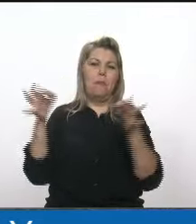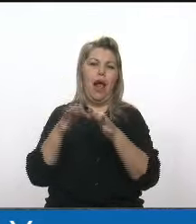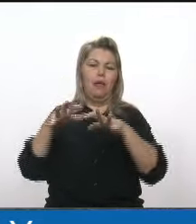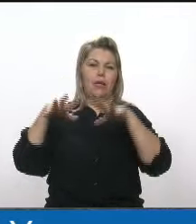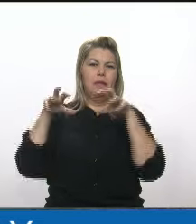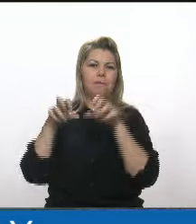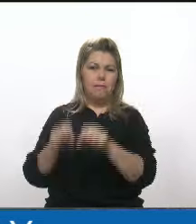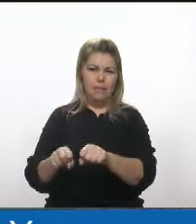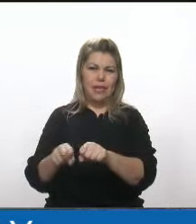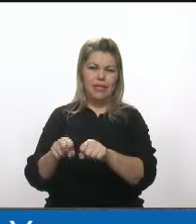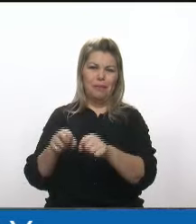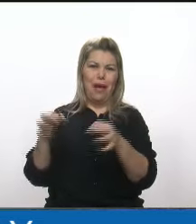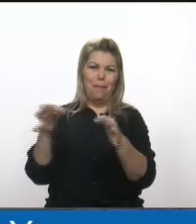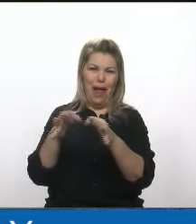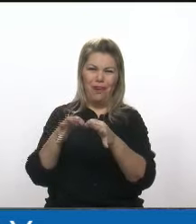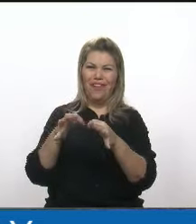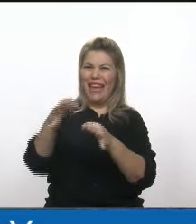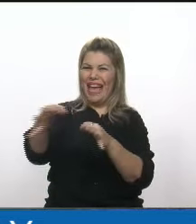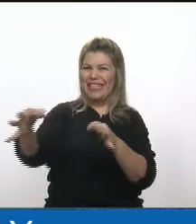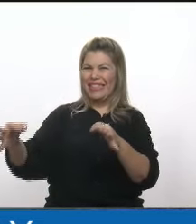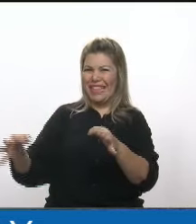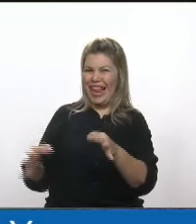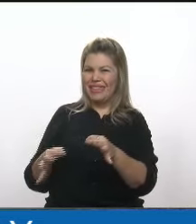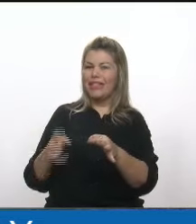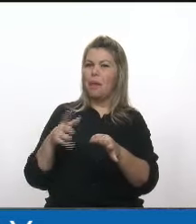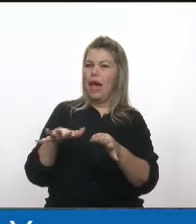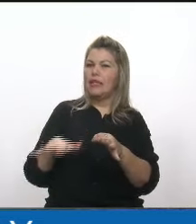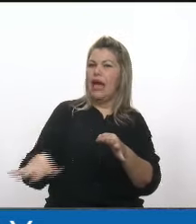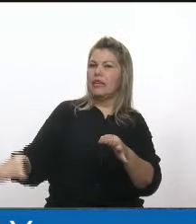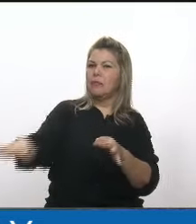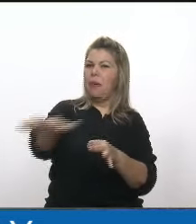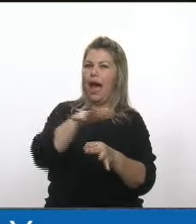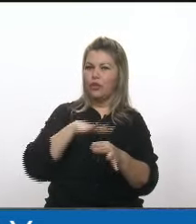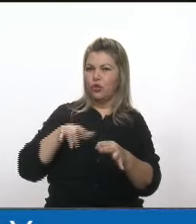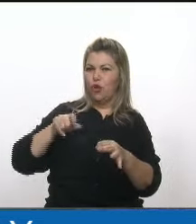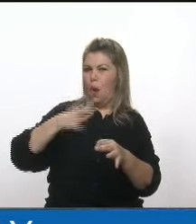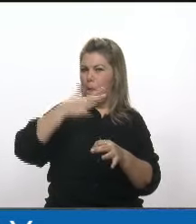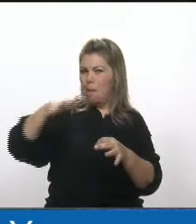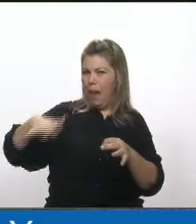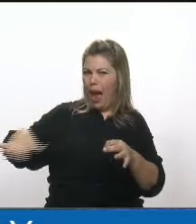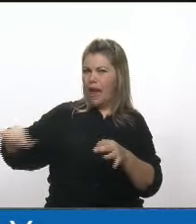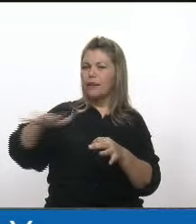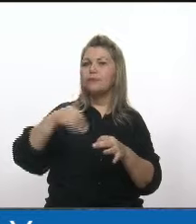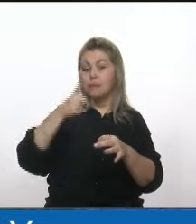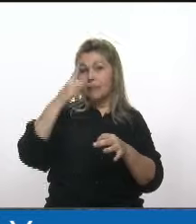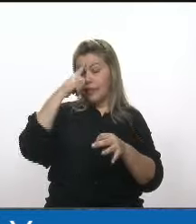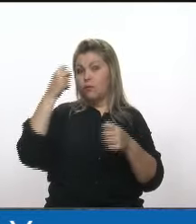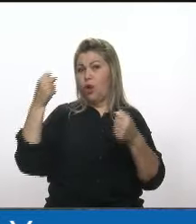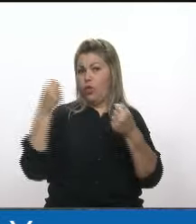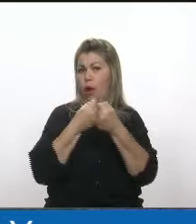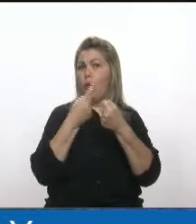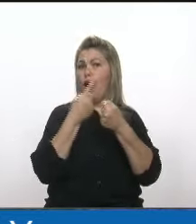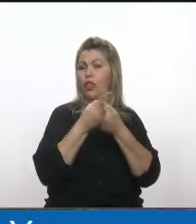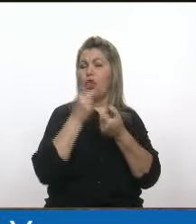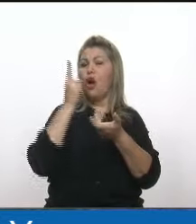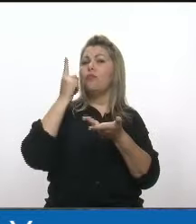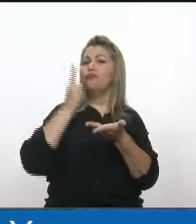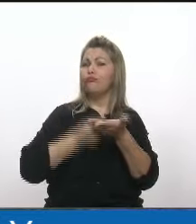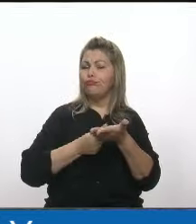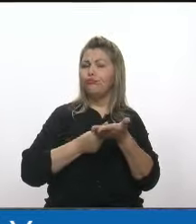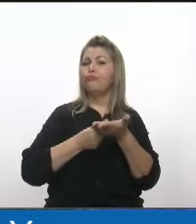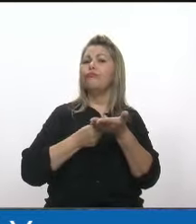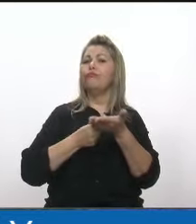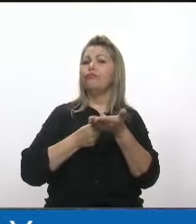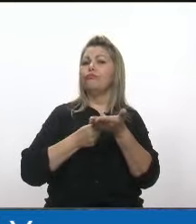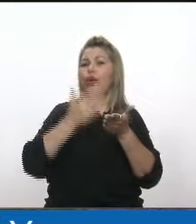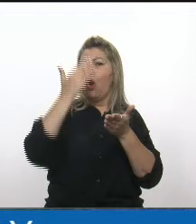georgias del sur sandwich del sur y los espacios marítimos circundantes en línea con el mandato dispuesto en la cláusula transitoria primera de la